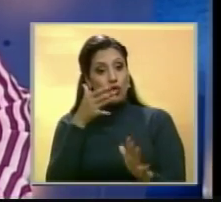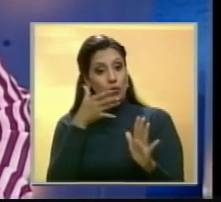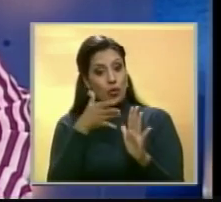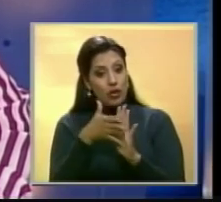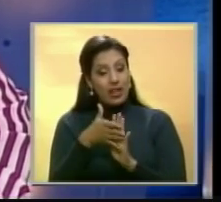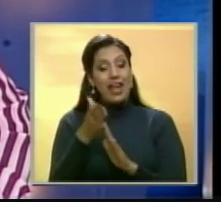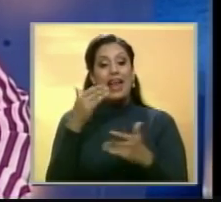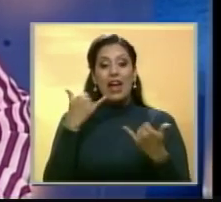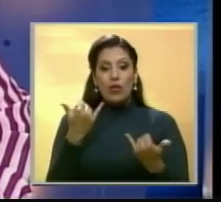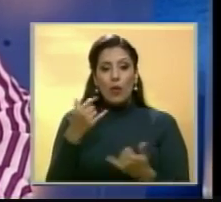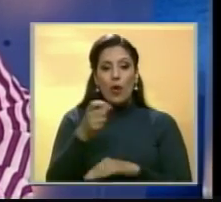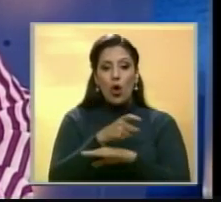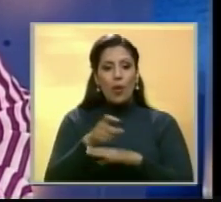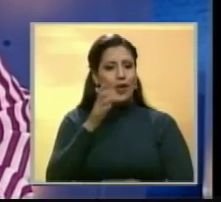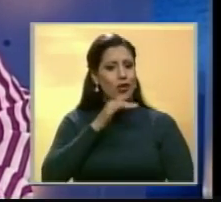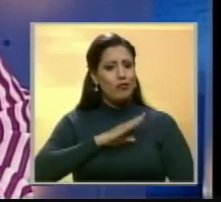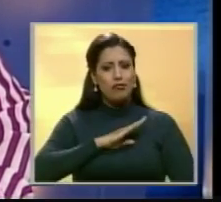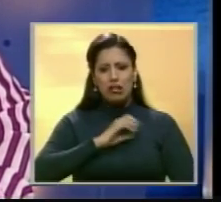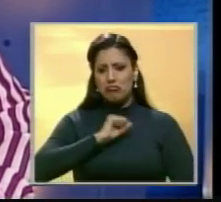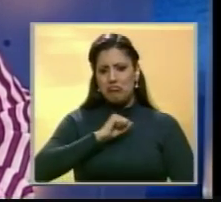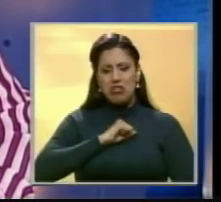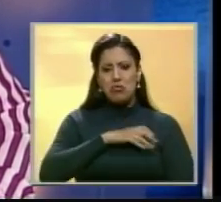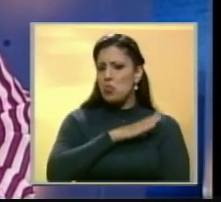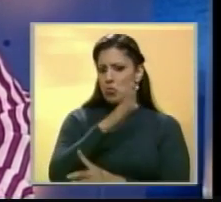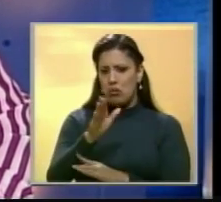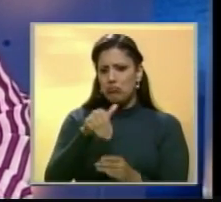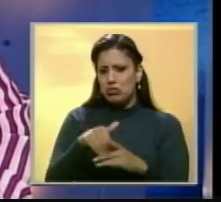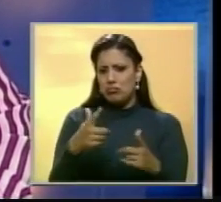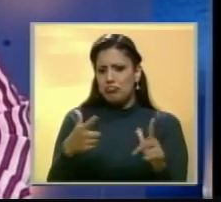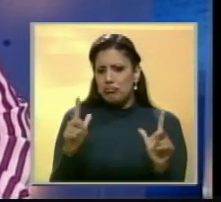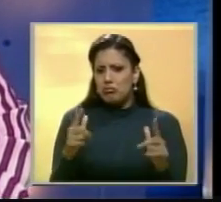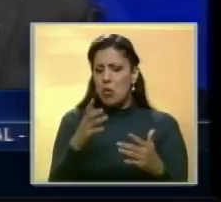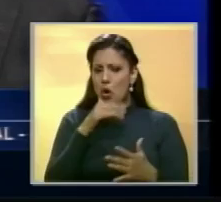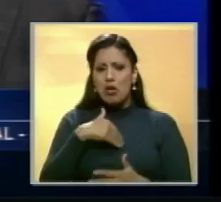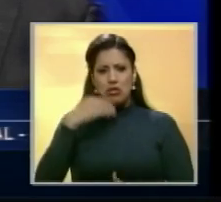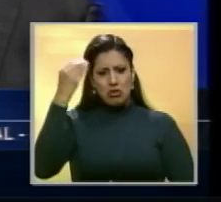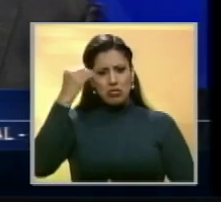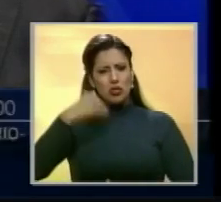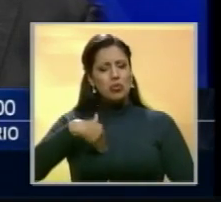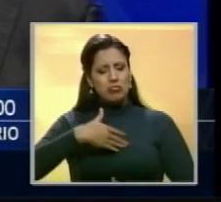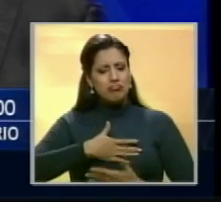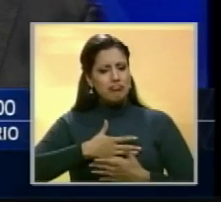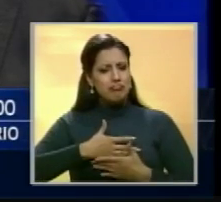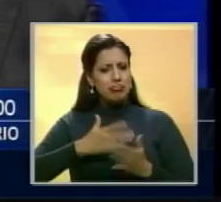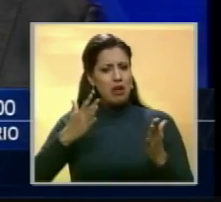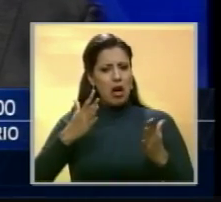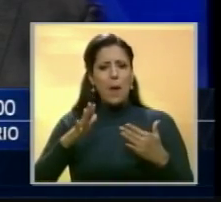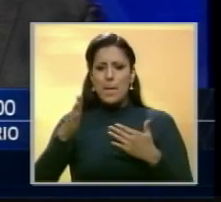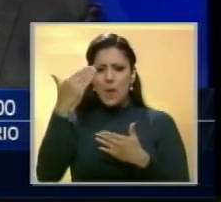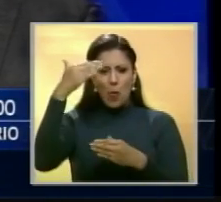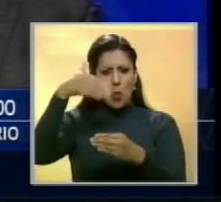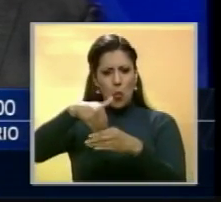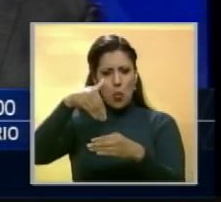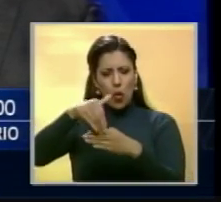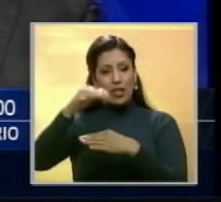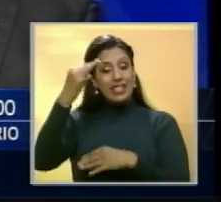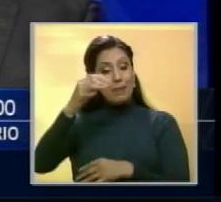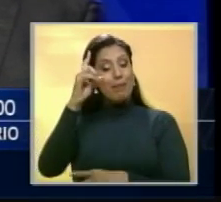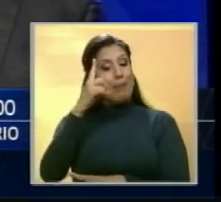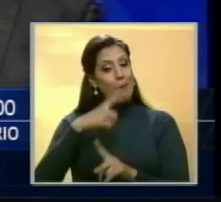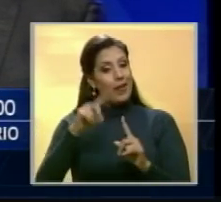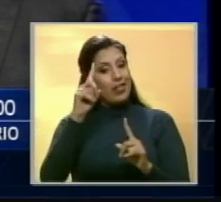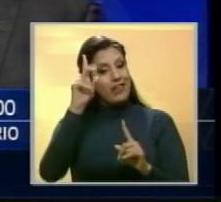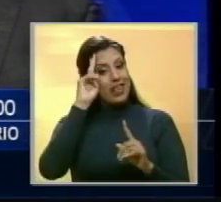Betovar, sostiene que el gobierno no tiene miedo de acudir a un referéndum revocatorio. Considera que están dispuestos a ir a unas elecciones siempre y cuando